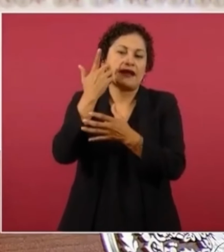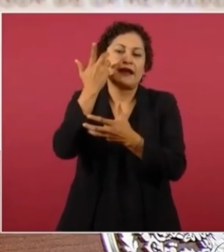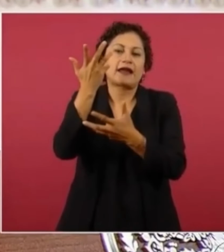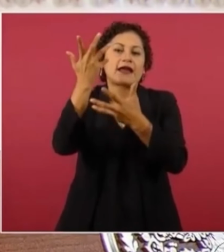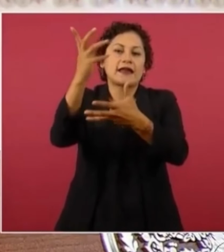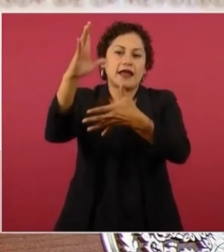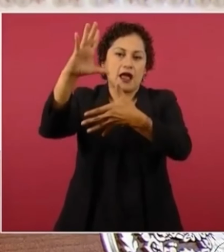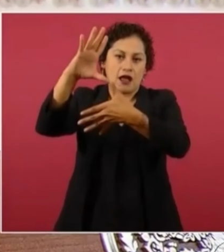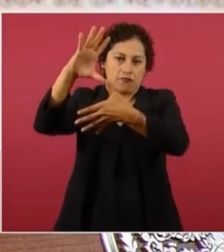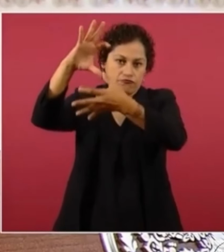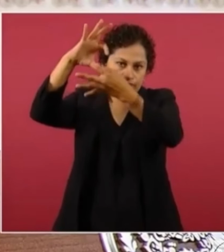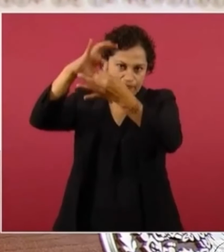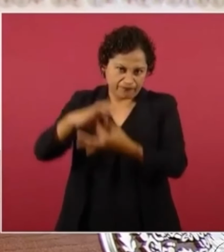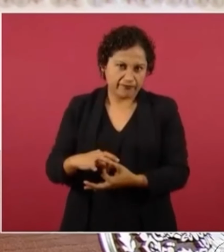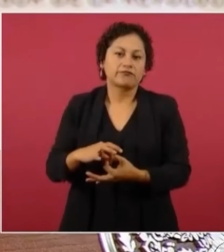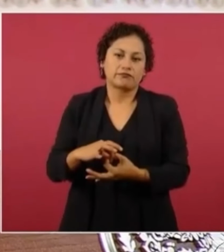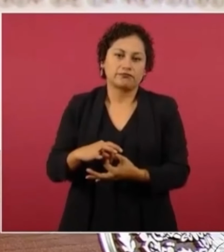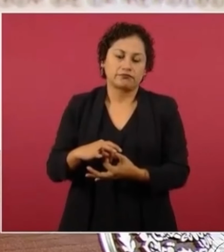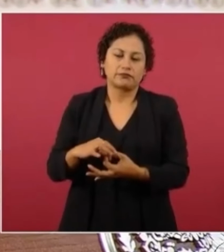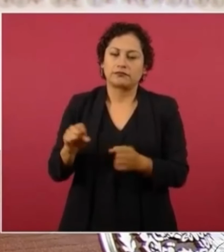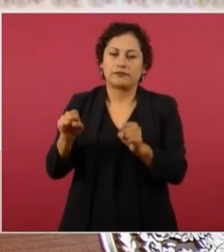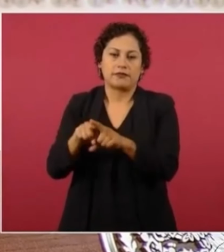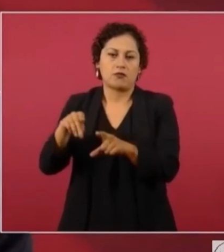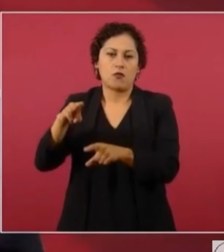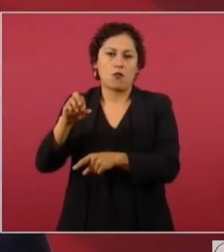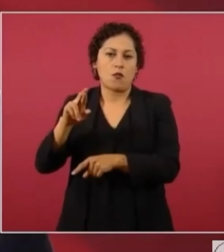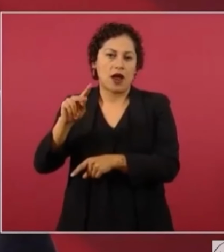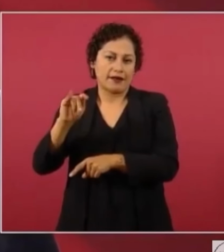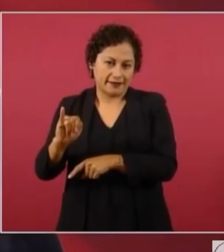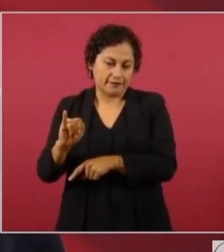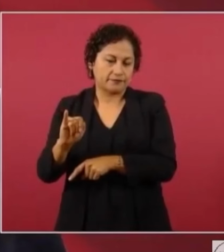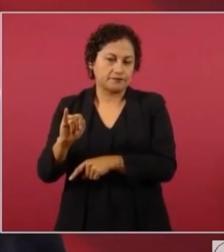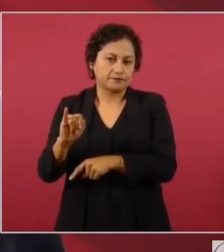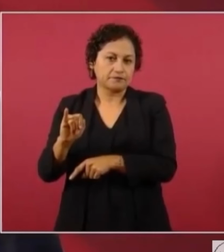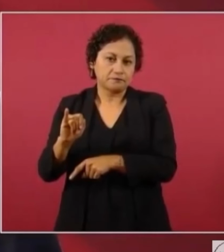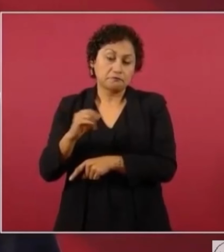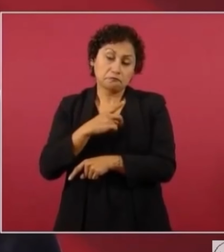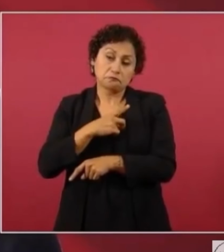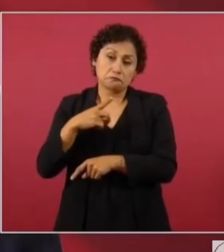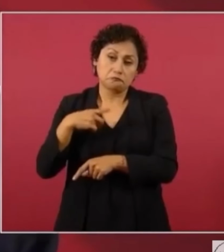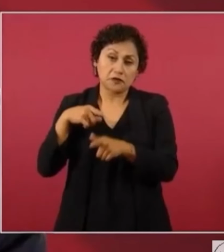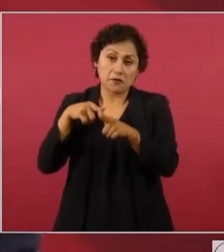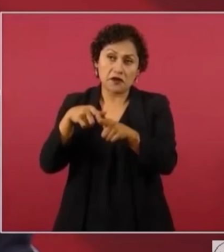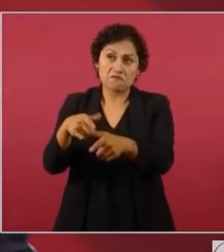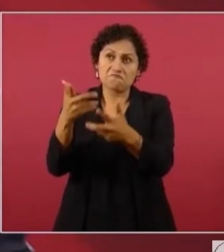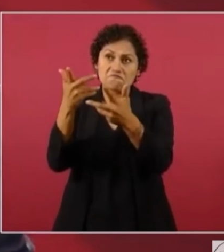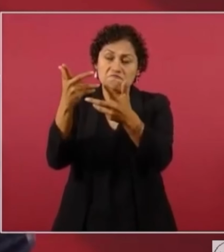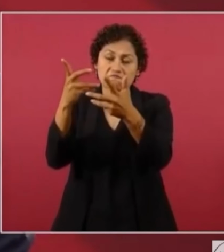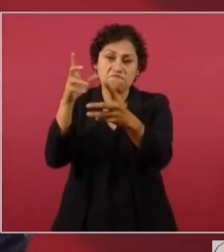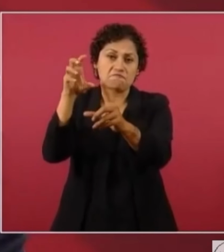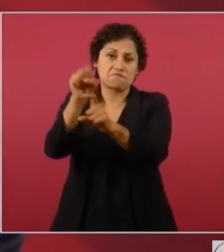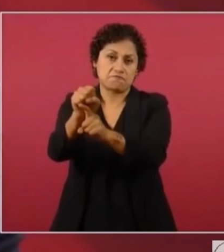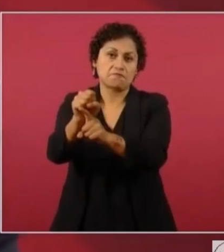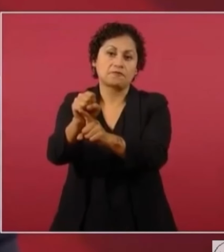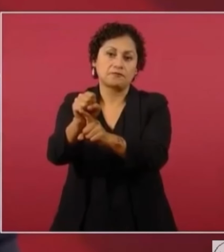Martí, con el agregado